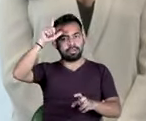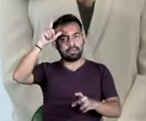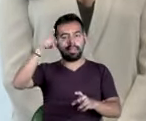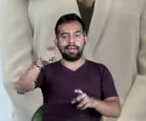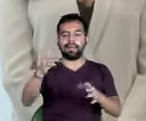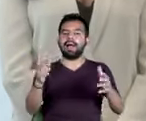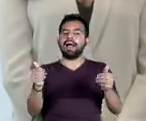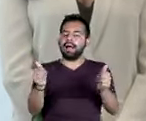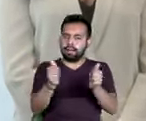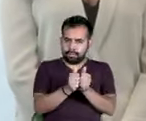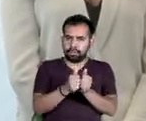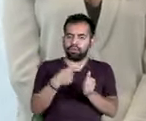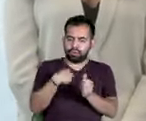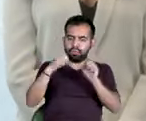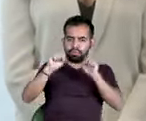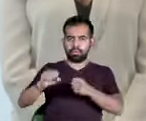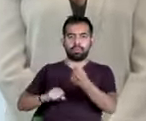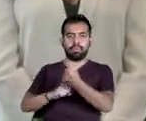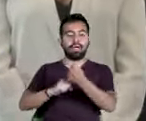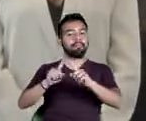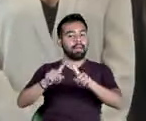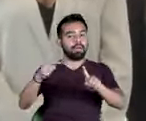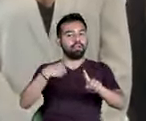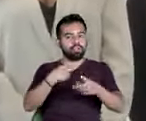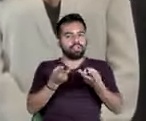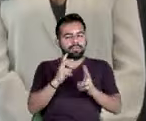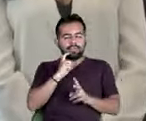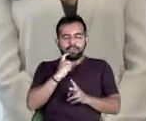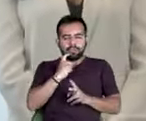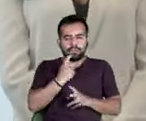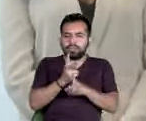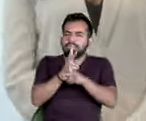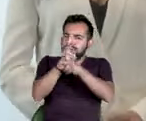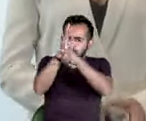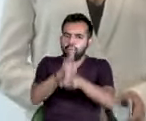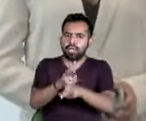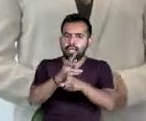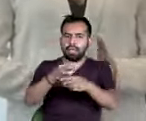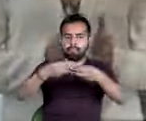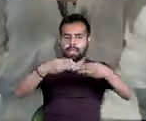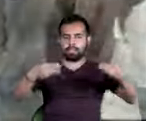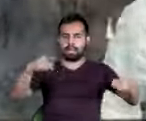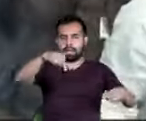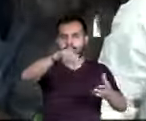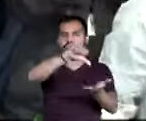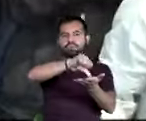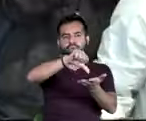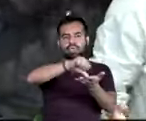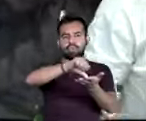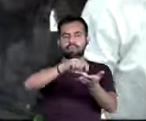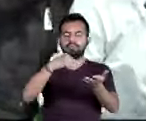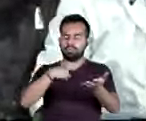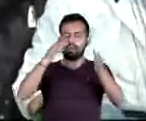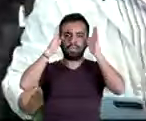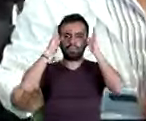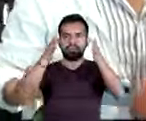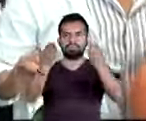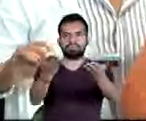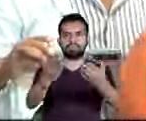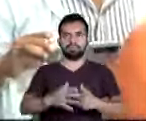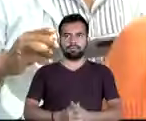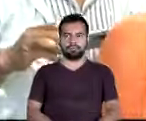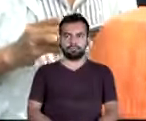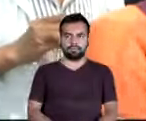aliado, pero al mismo tiempo tienen un celoso cuidador de los intereses de la ciudad. Con el contrato en la mano tendremos que sancionar lo que fuera